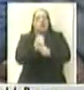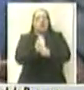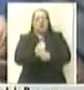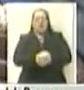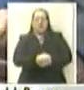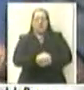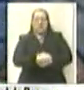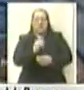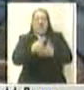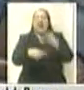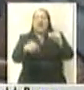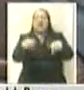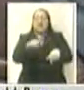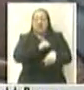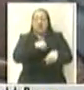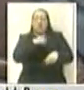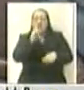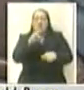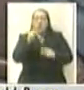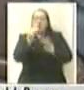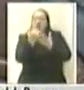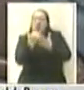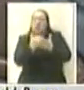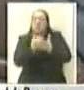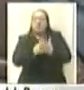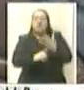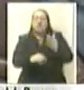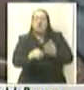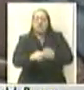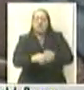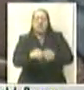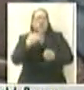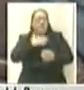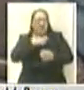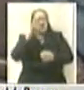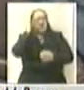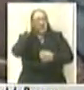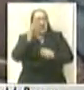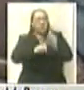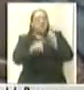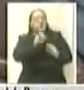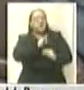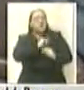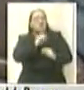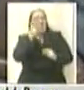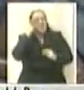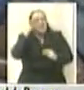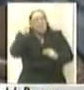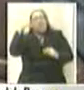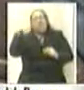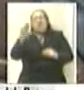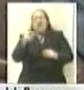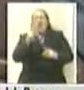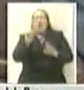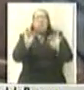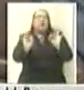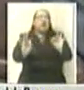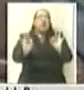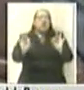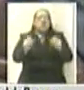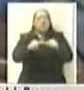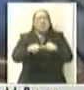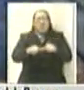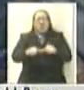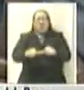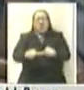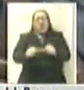función. Y aquí, señor, quiero referirme a un argumento. Sé que algunos sectores oficialistas piensan que hay riesgo de que si se